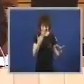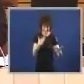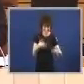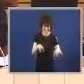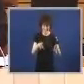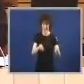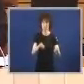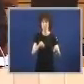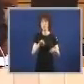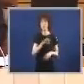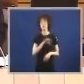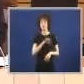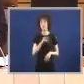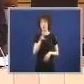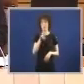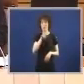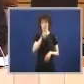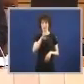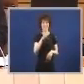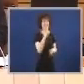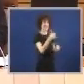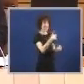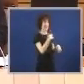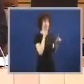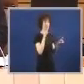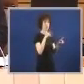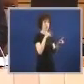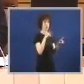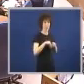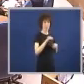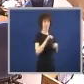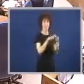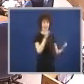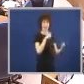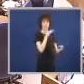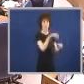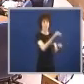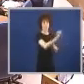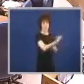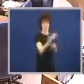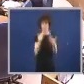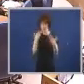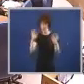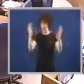señor Villares. Se nos aceptan o pacto votaremos sí, moitas gracias, señor Villares. Gracias.